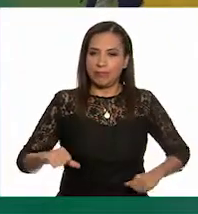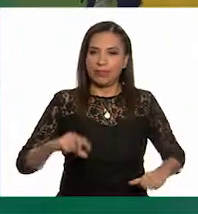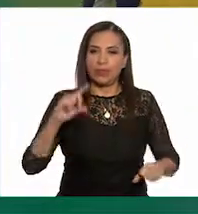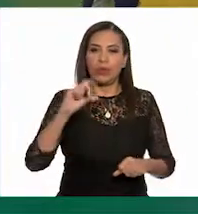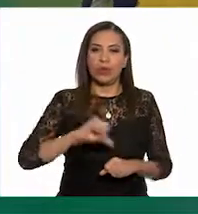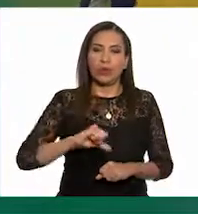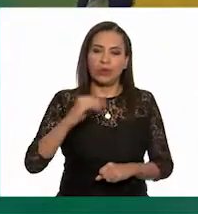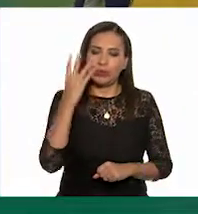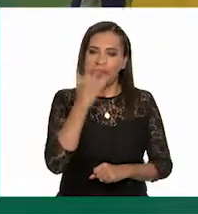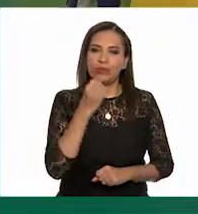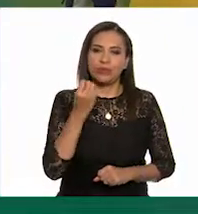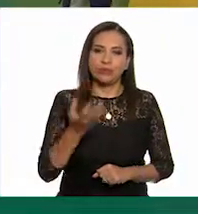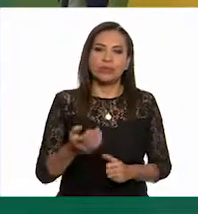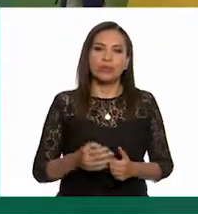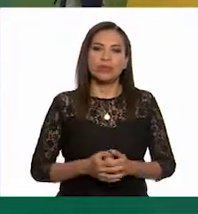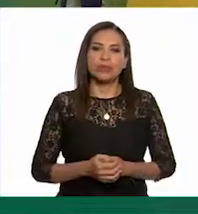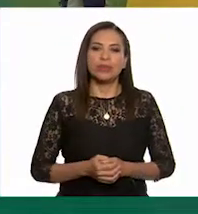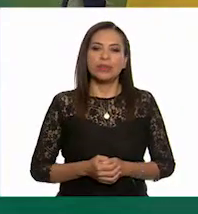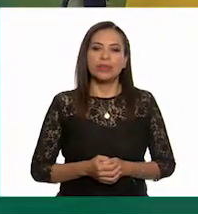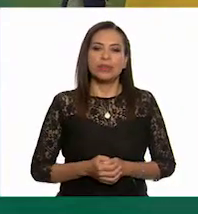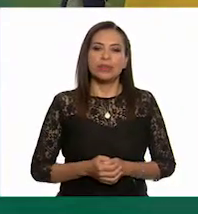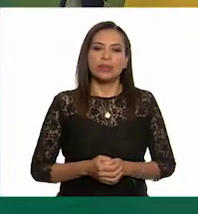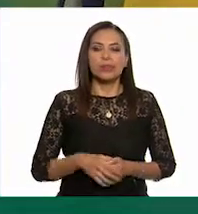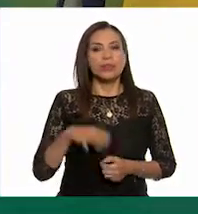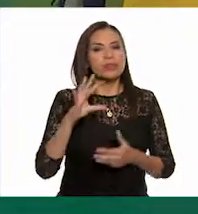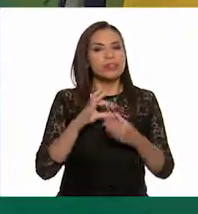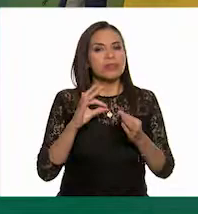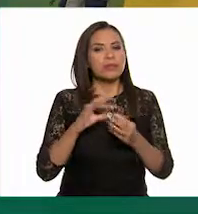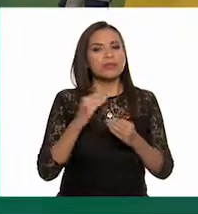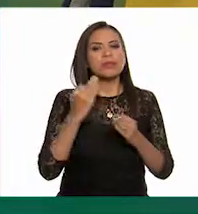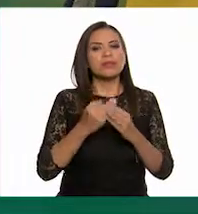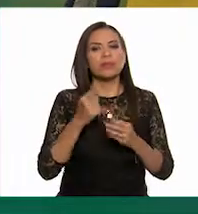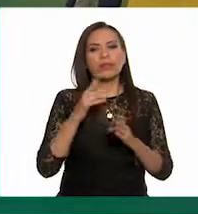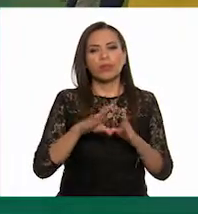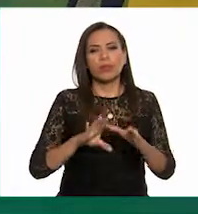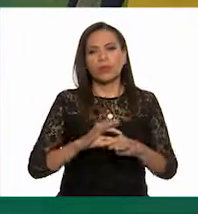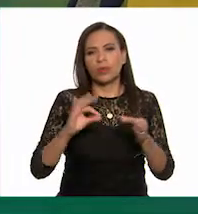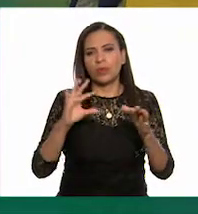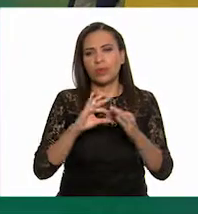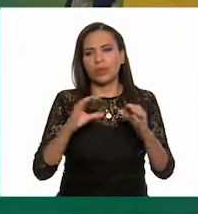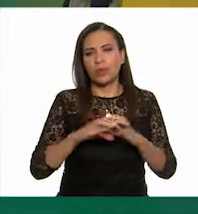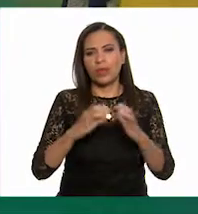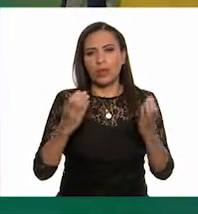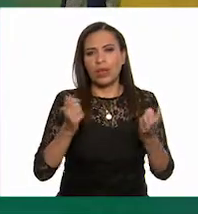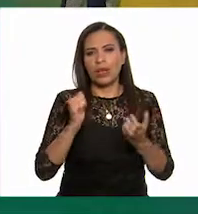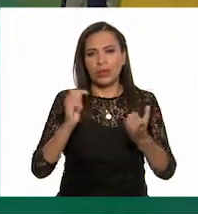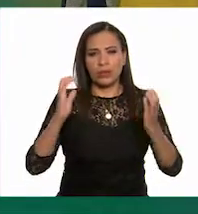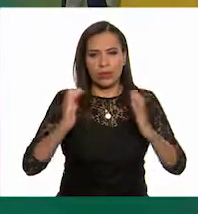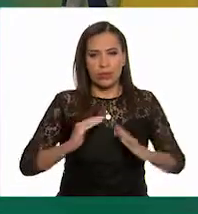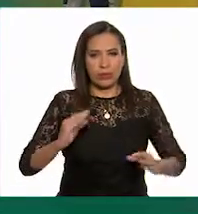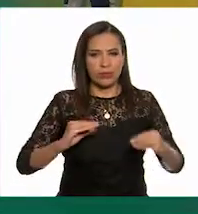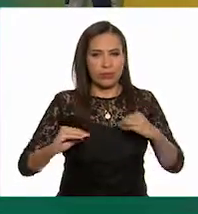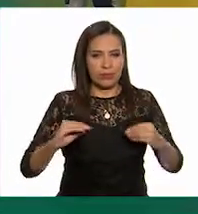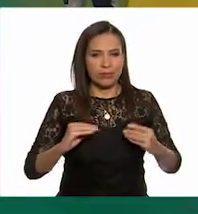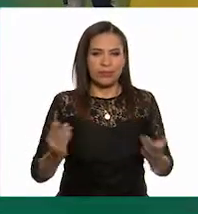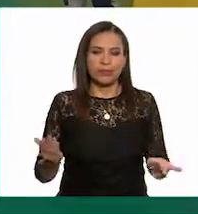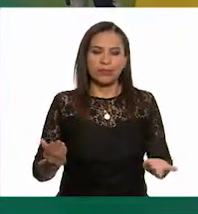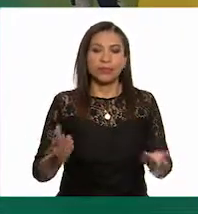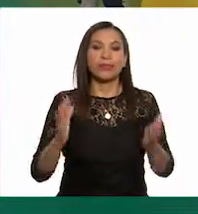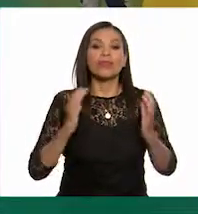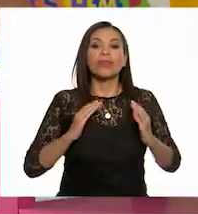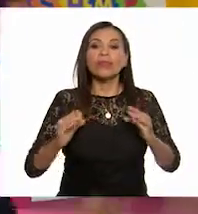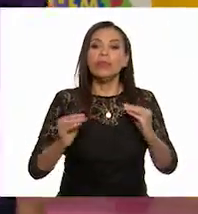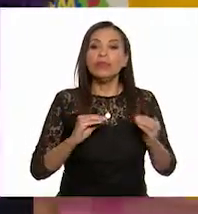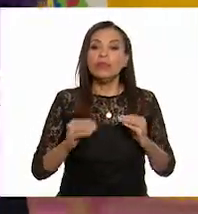día de hoy. Muy bonita. Nos irá contando un cuento motor. ¿Y qué es eso, Héctorovich? ¿Un cuento